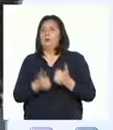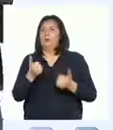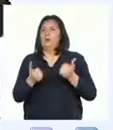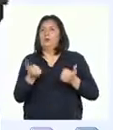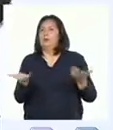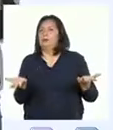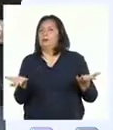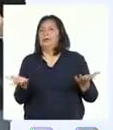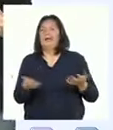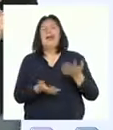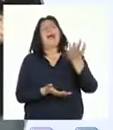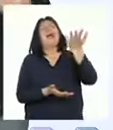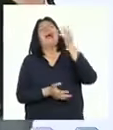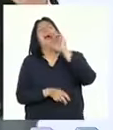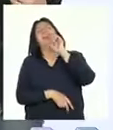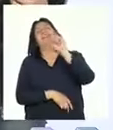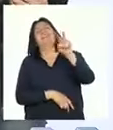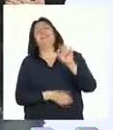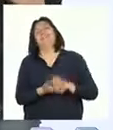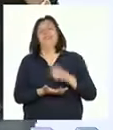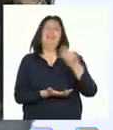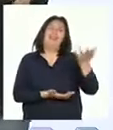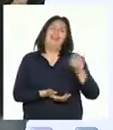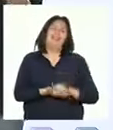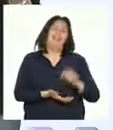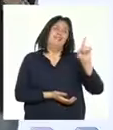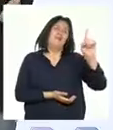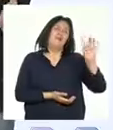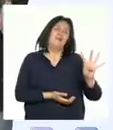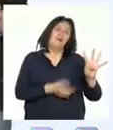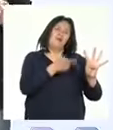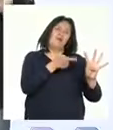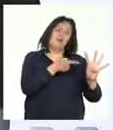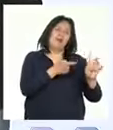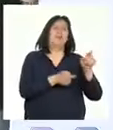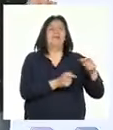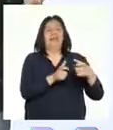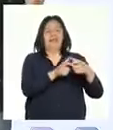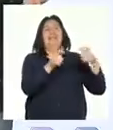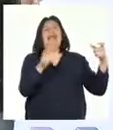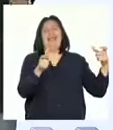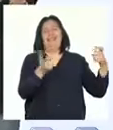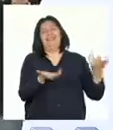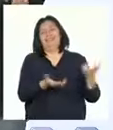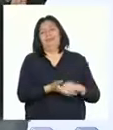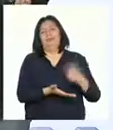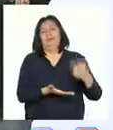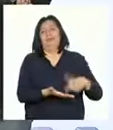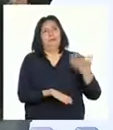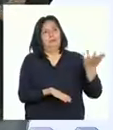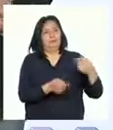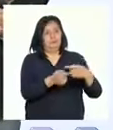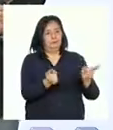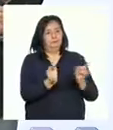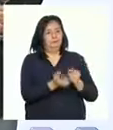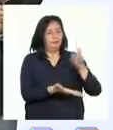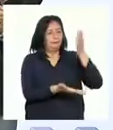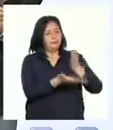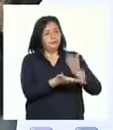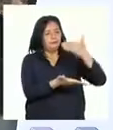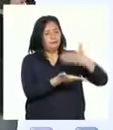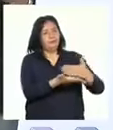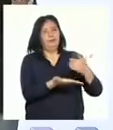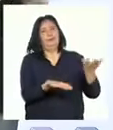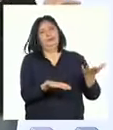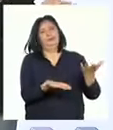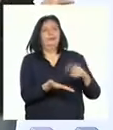otro? Ah, ya veo. La que representa 1/4 de pastel es más grande porque al dividir la torta en menos